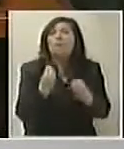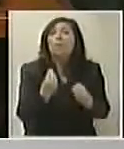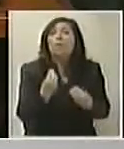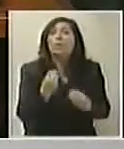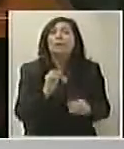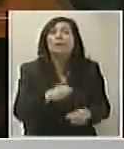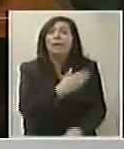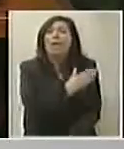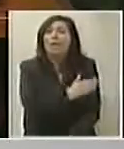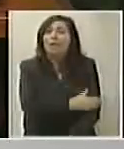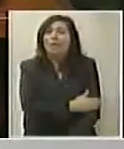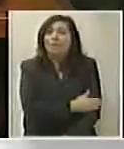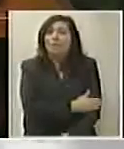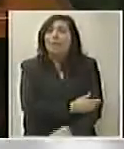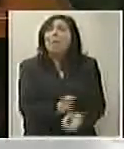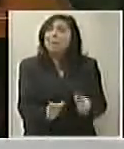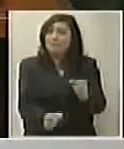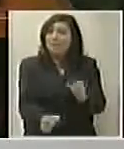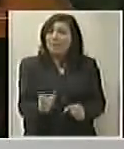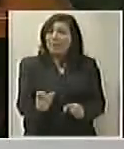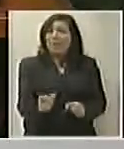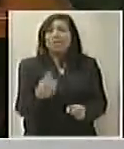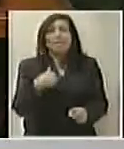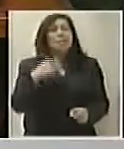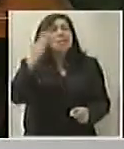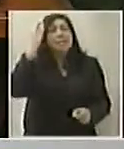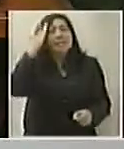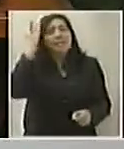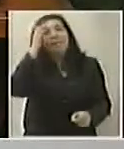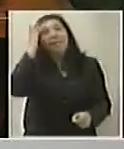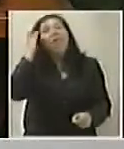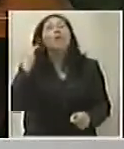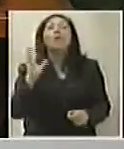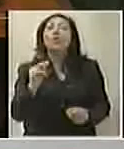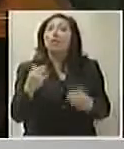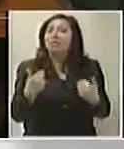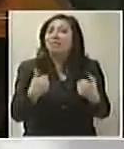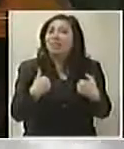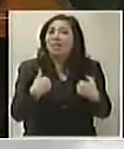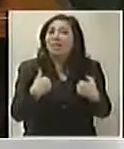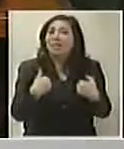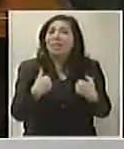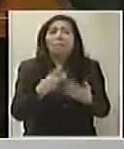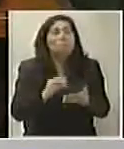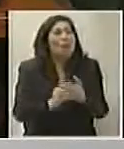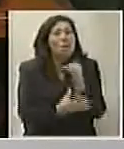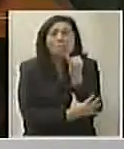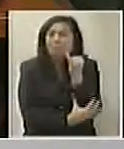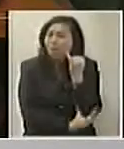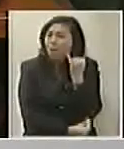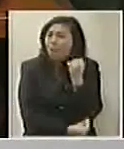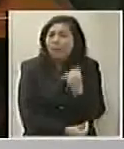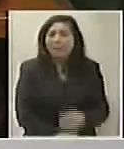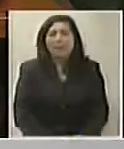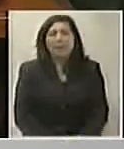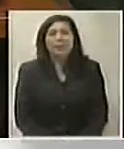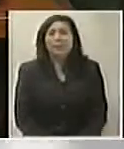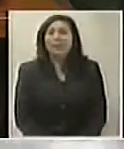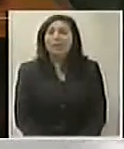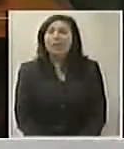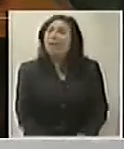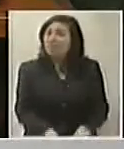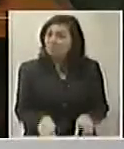se ha favorecido a gente que se sabe que no reúne las condiciones de extrema pobreza. Lo mismo